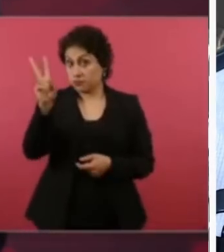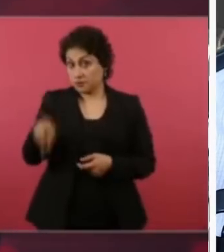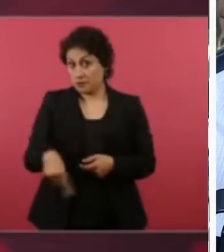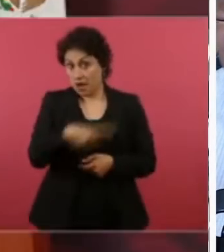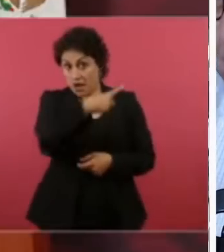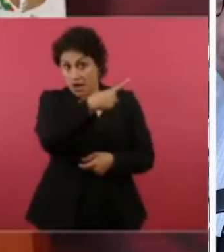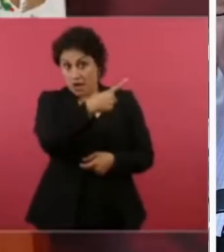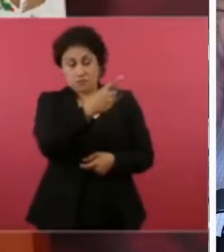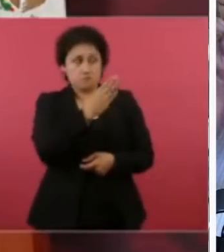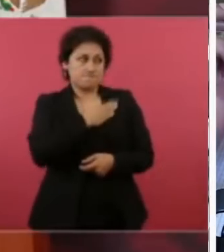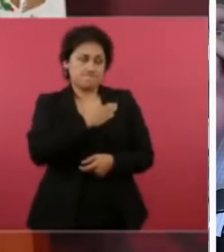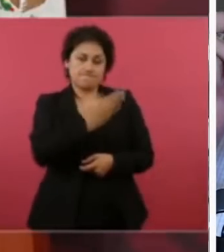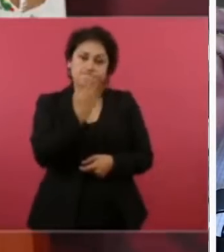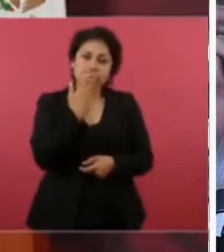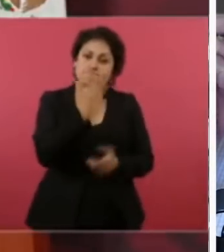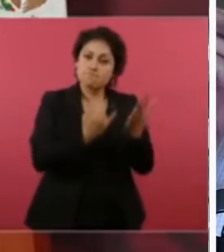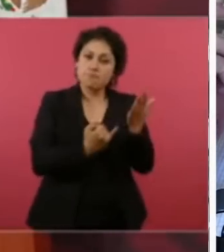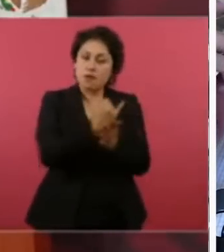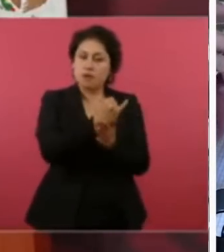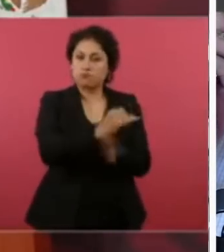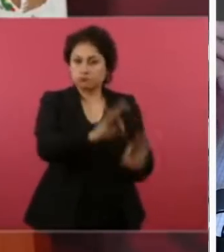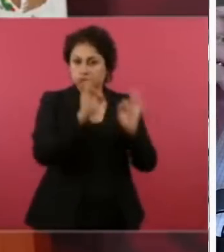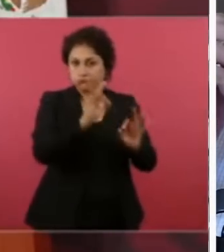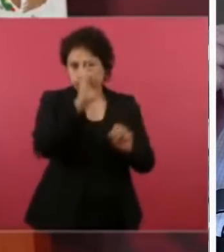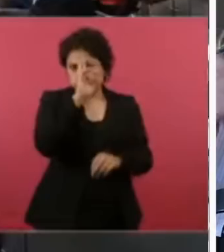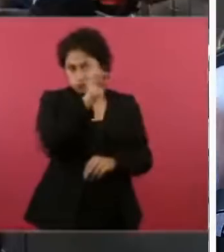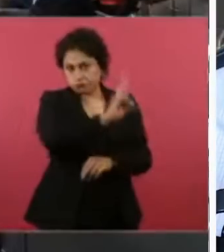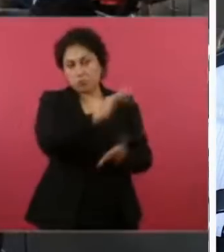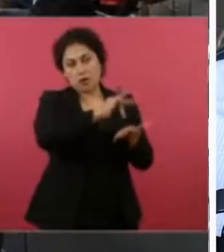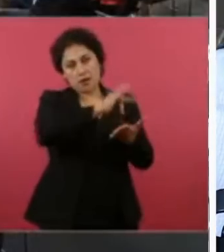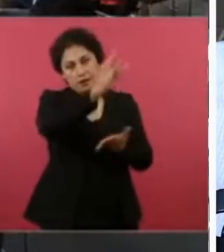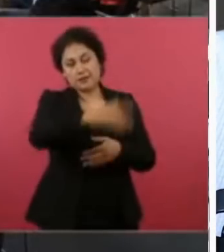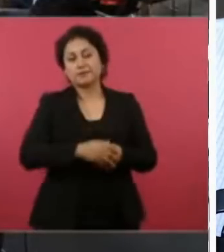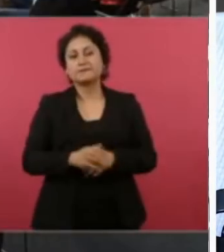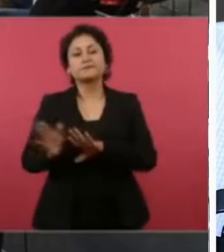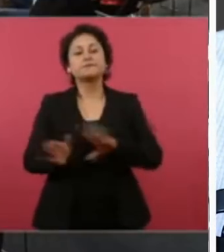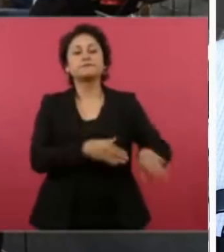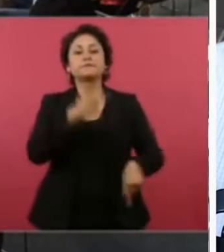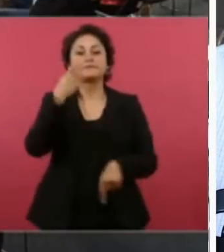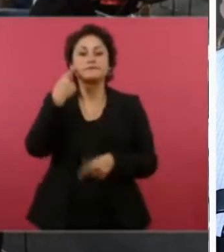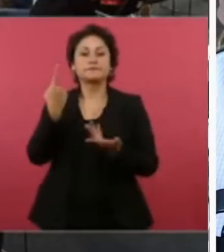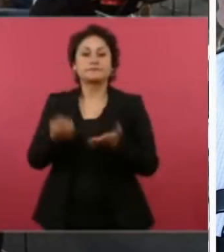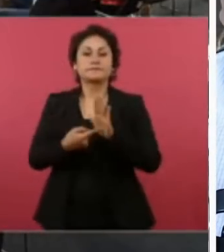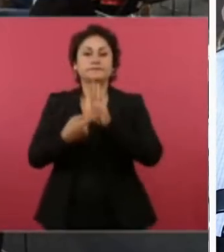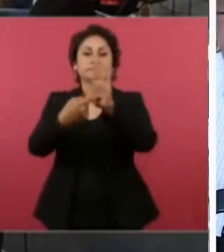decisión de respeto del presidente Biden, que le agradecemos. Miren, esto es lo que escribí esa noche,